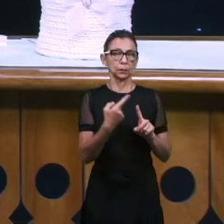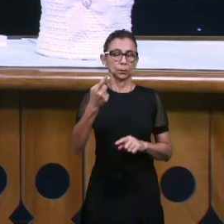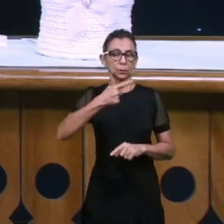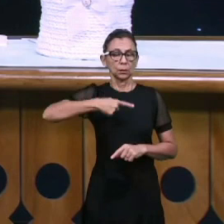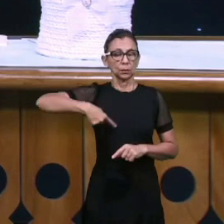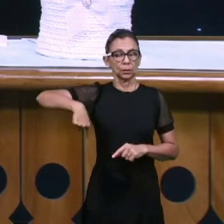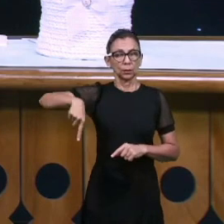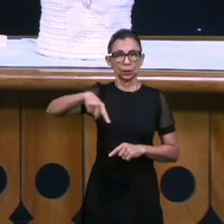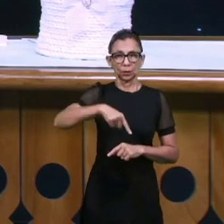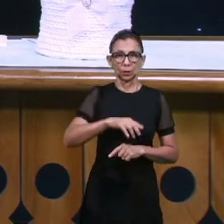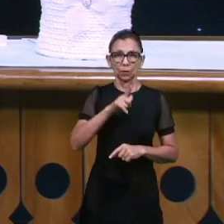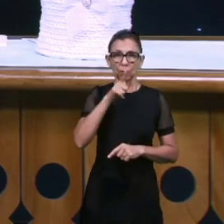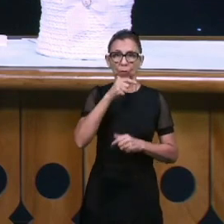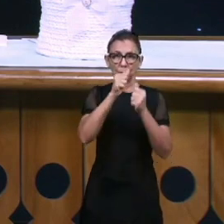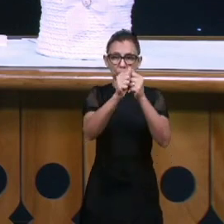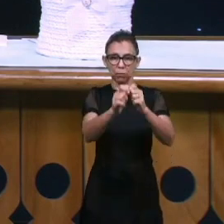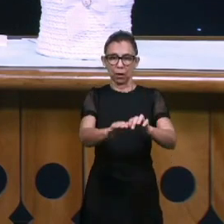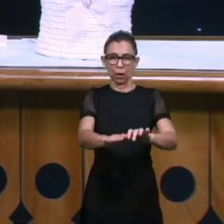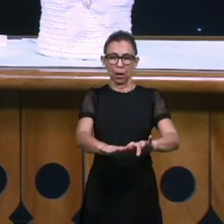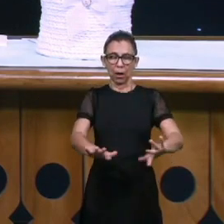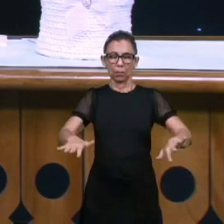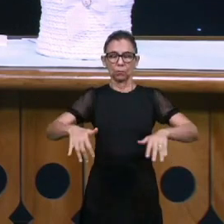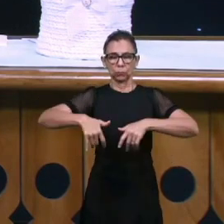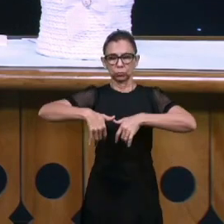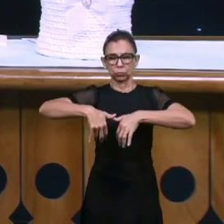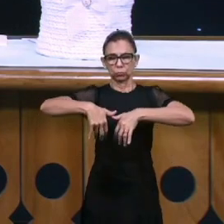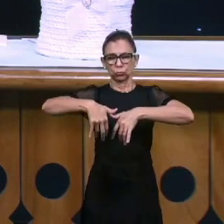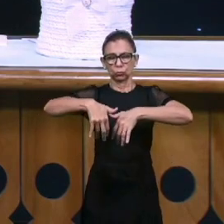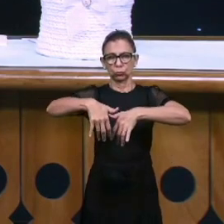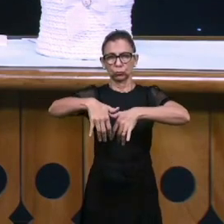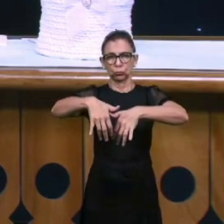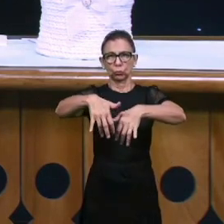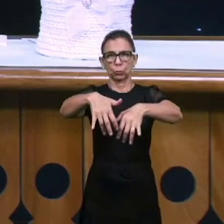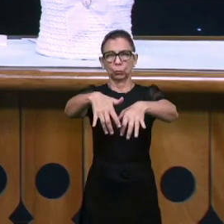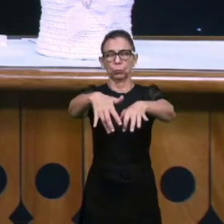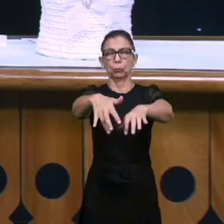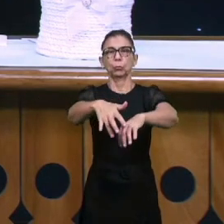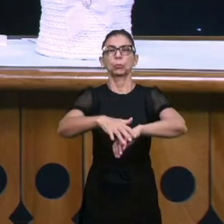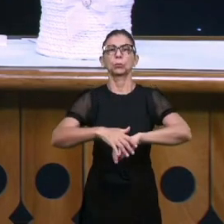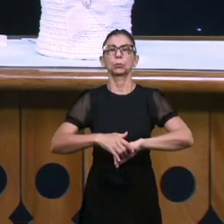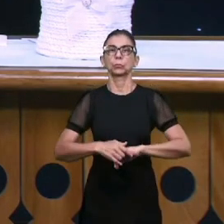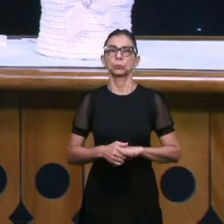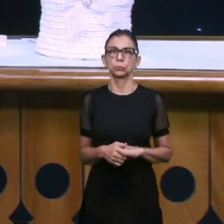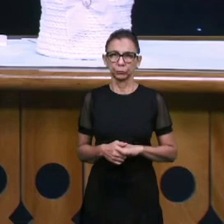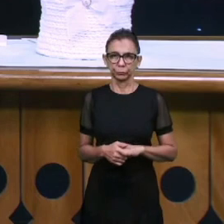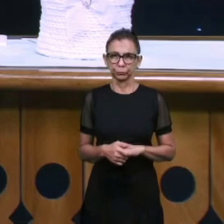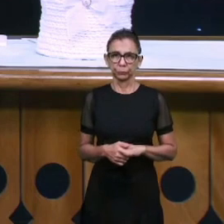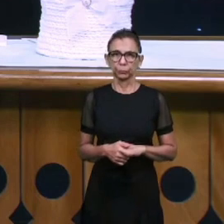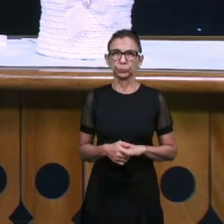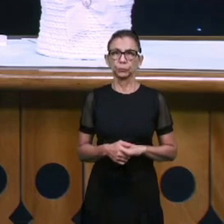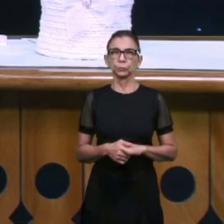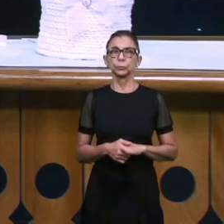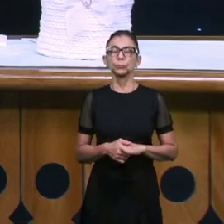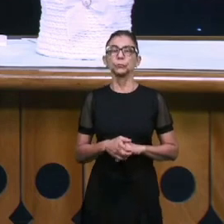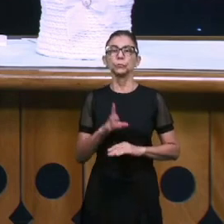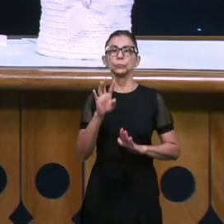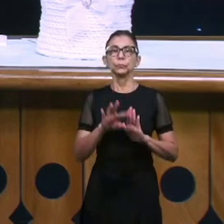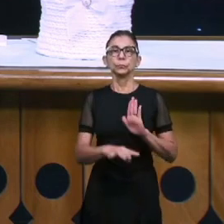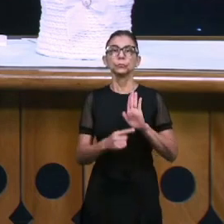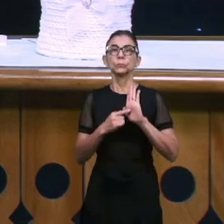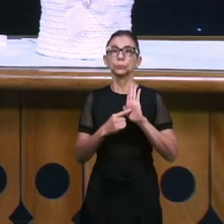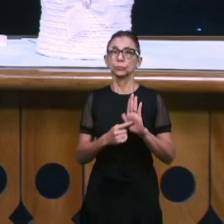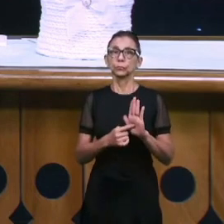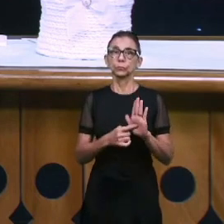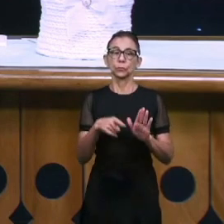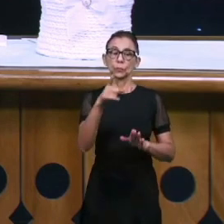pasar el Jordán. Mis hermanos, nadie va a pasar el Jordán, dice el texto profético, proveos